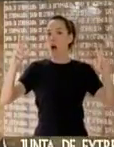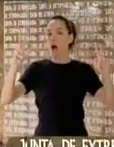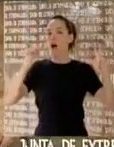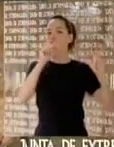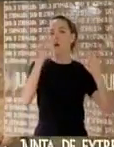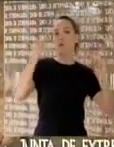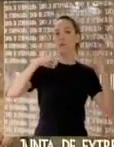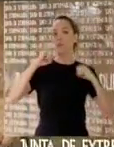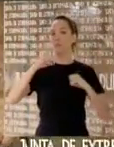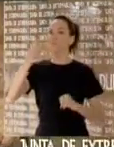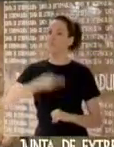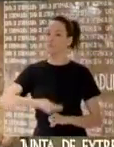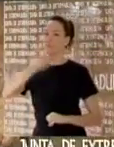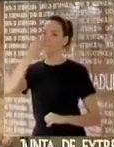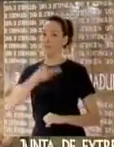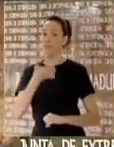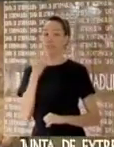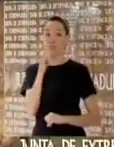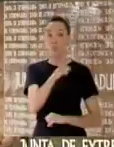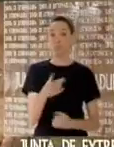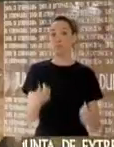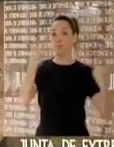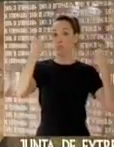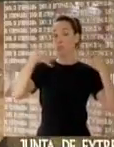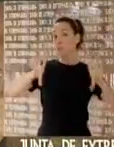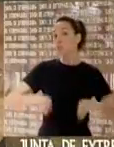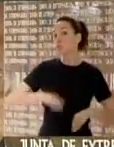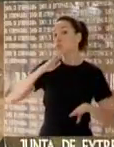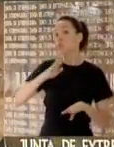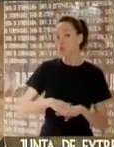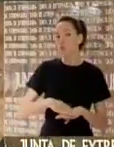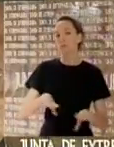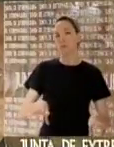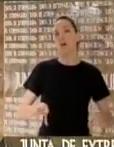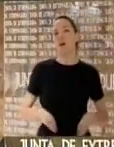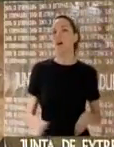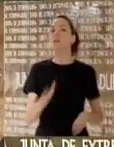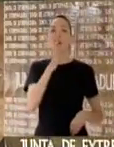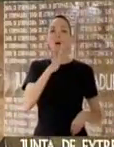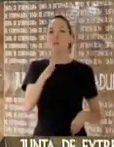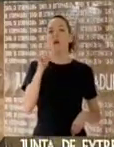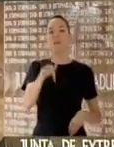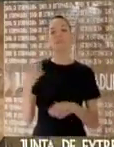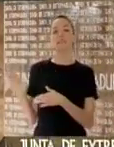uno asume una responsabilidad, la asume en nombre de la